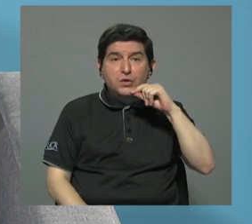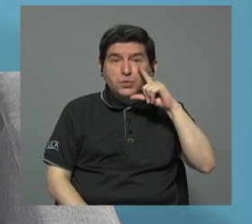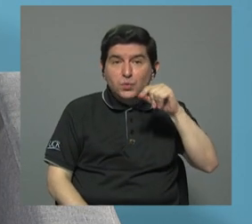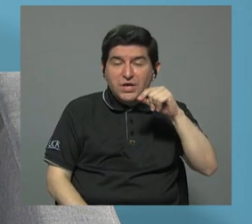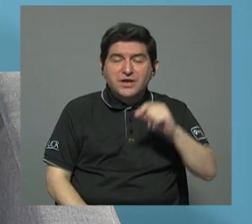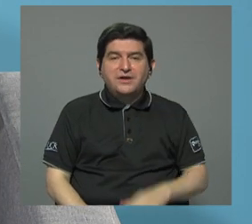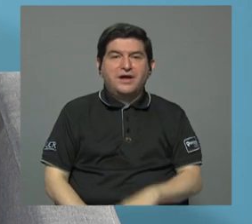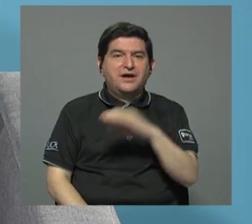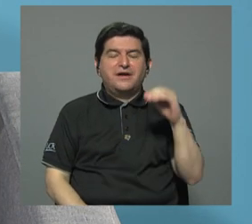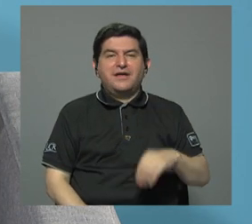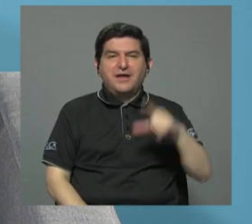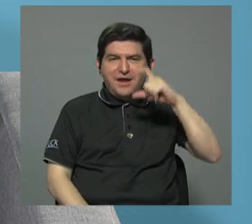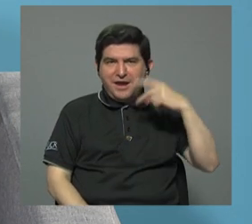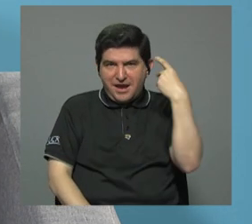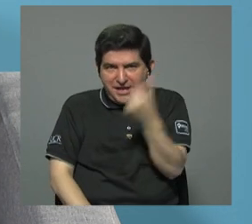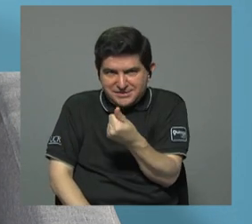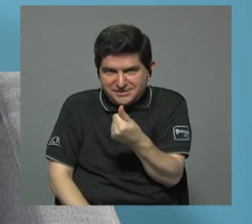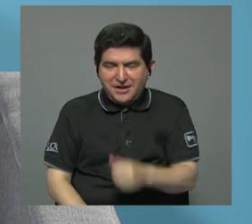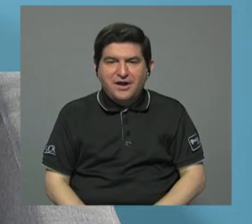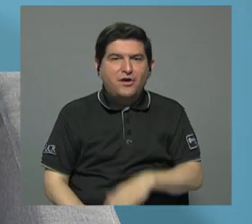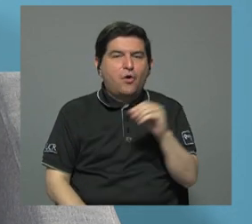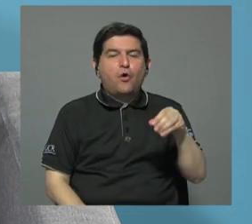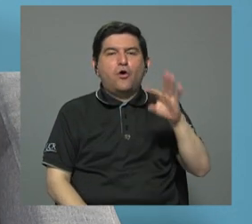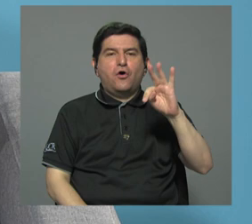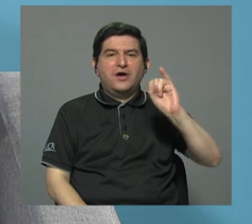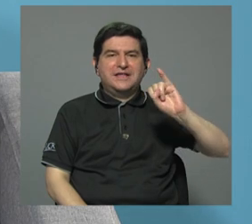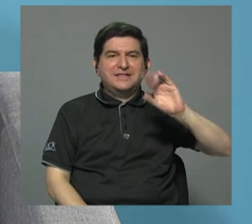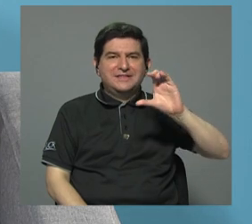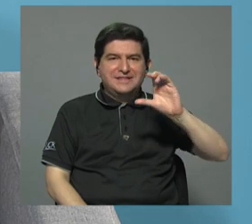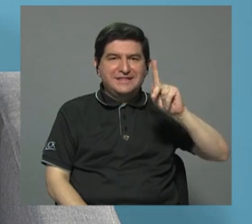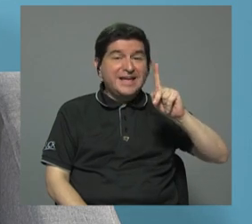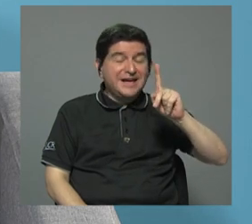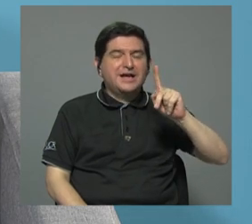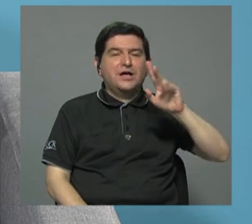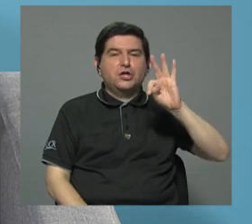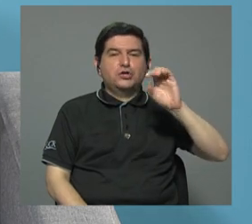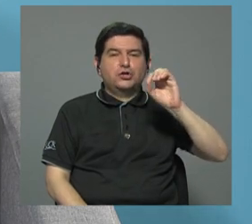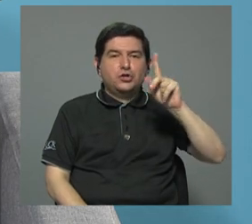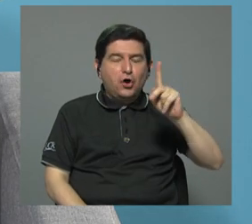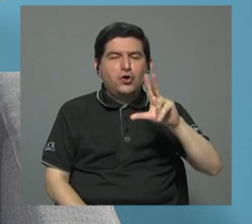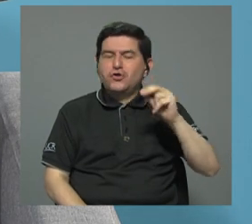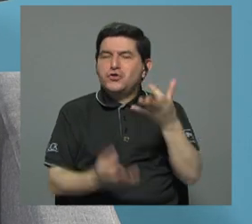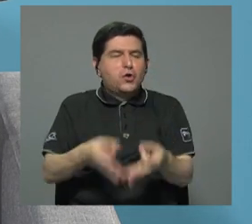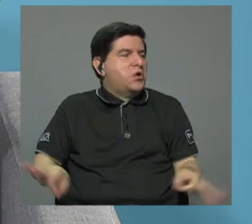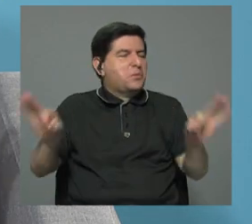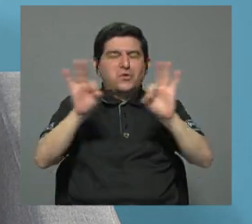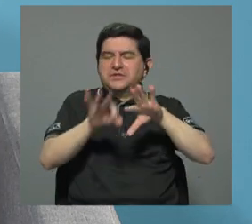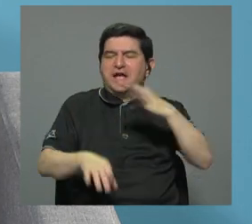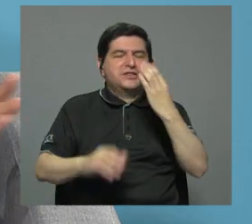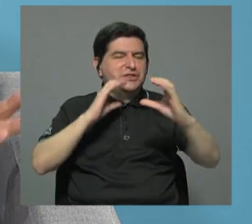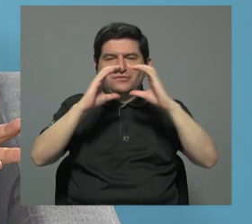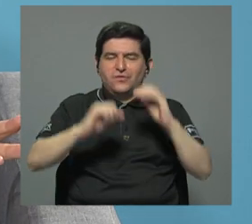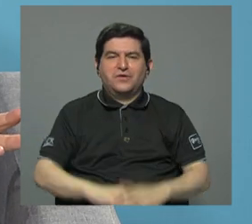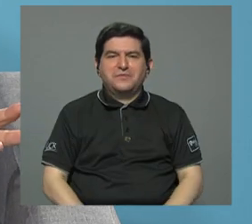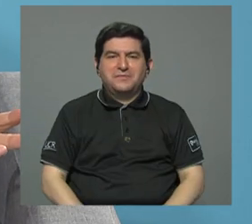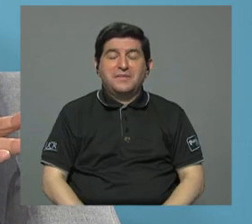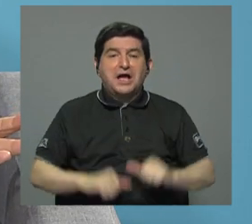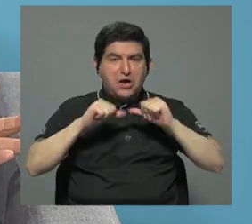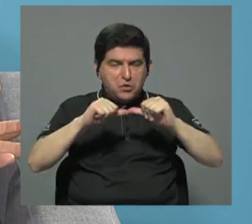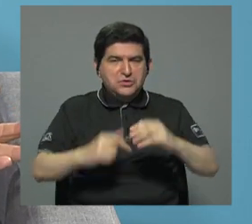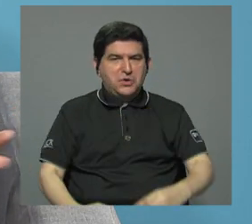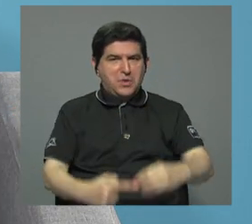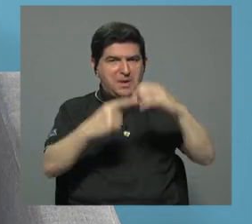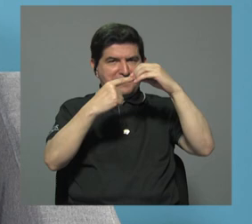el entretenido Instagram o el más novedoso TikTok tampoco tienen peso como canal de información. O sea, la reina sigue siendo